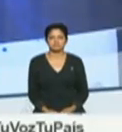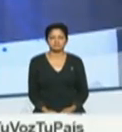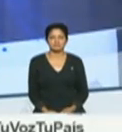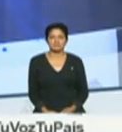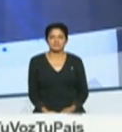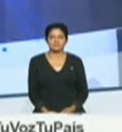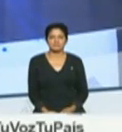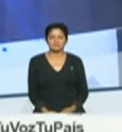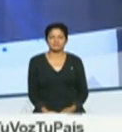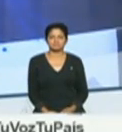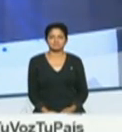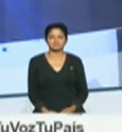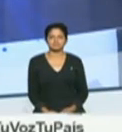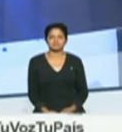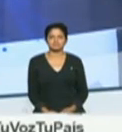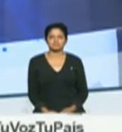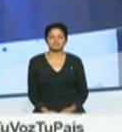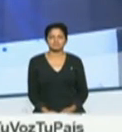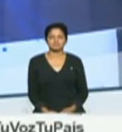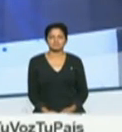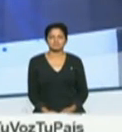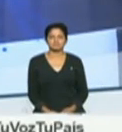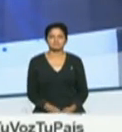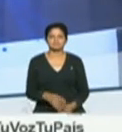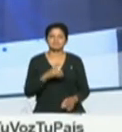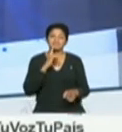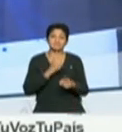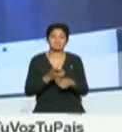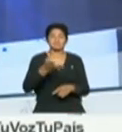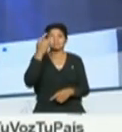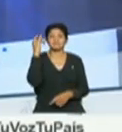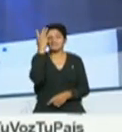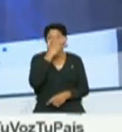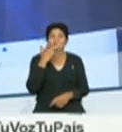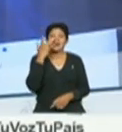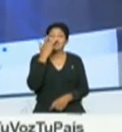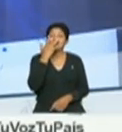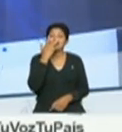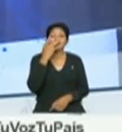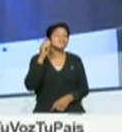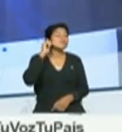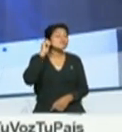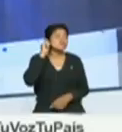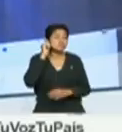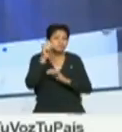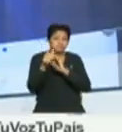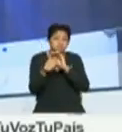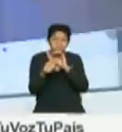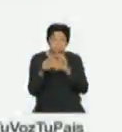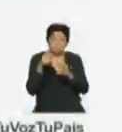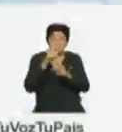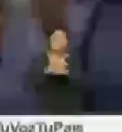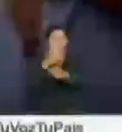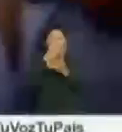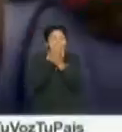Luego de algunas negociaciones, varias jóvenes secuestradas por Boko Haram fueron liberadas.